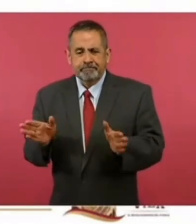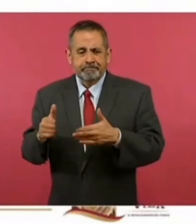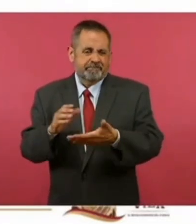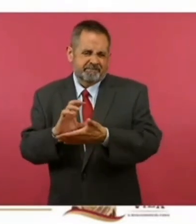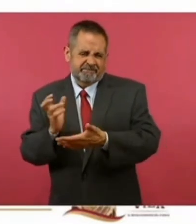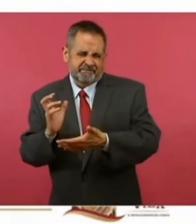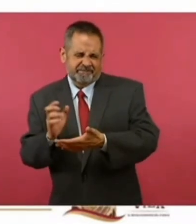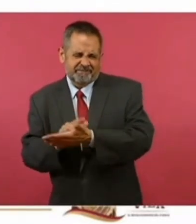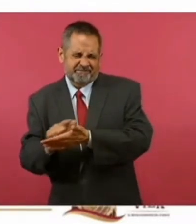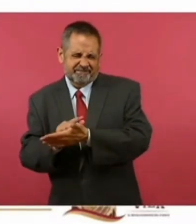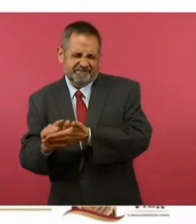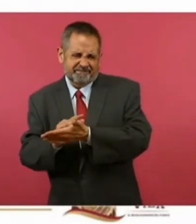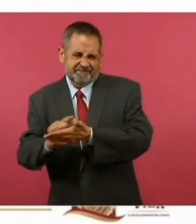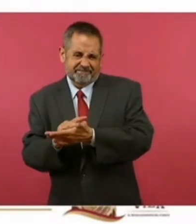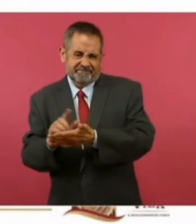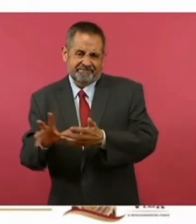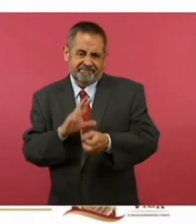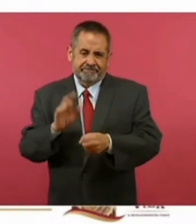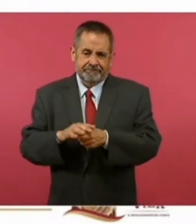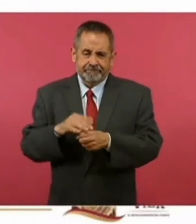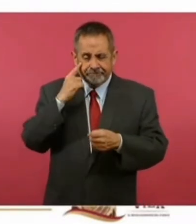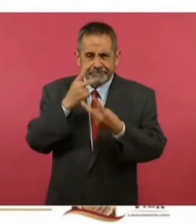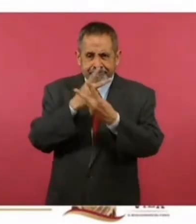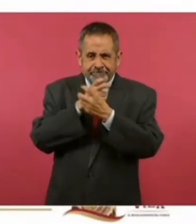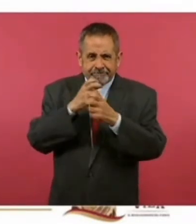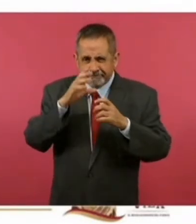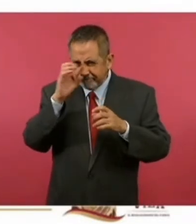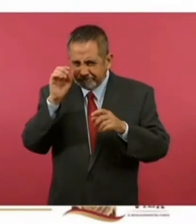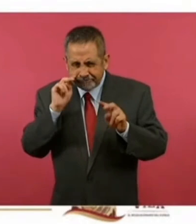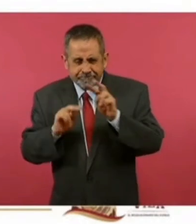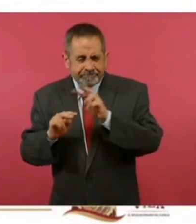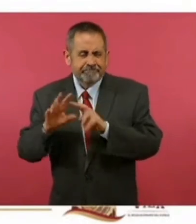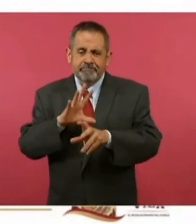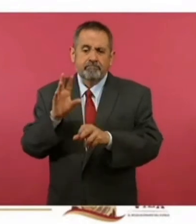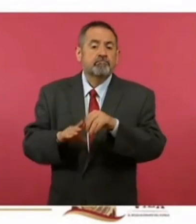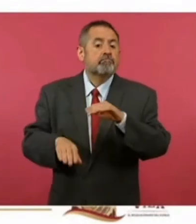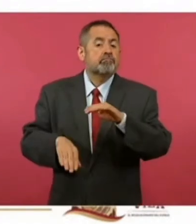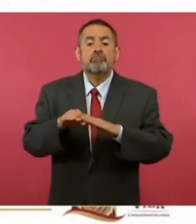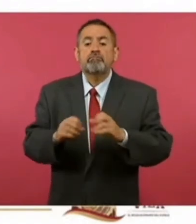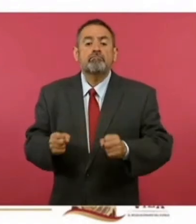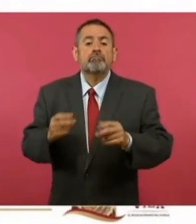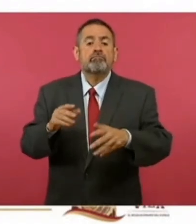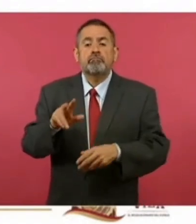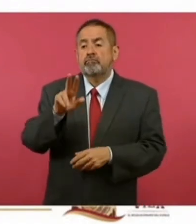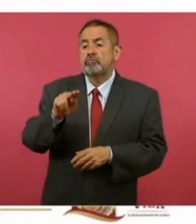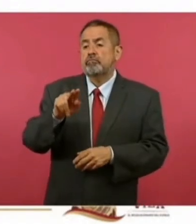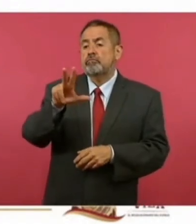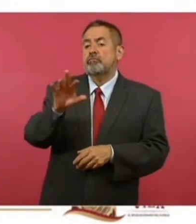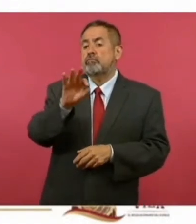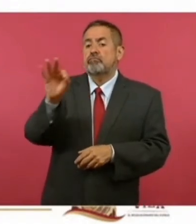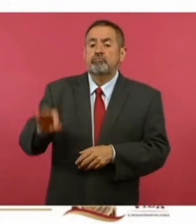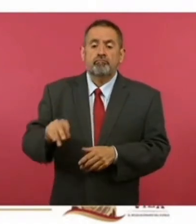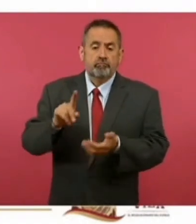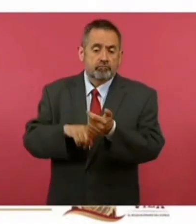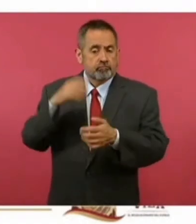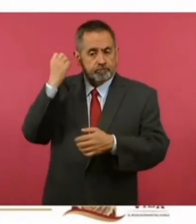seis unidades radiológicas digitales el reporte que tenemos del abasto de Oaxaca es del 88%